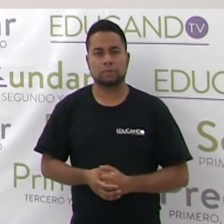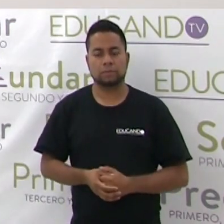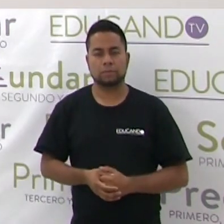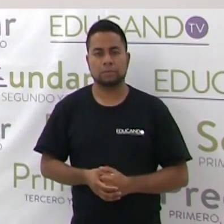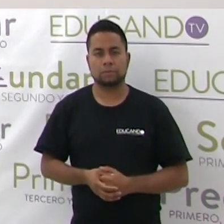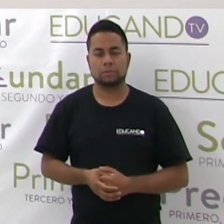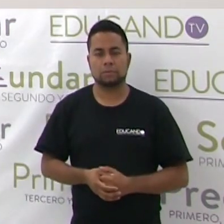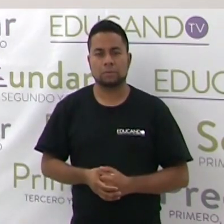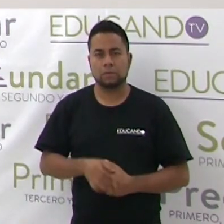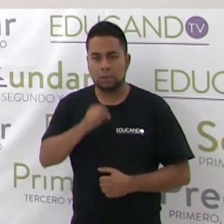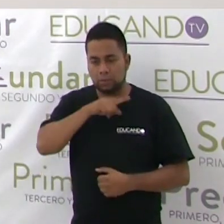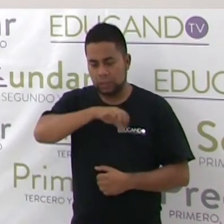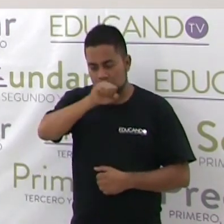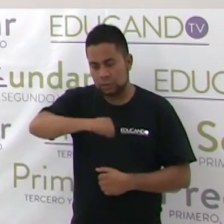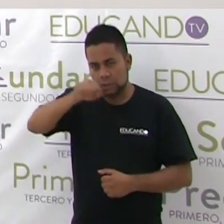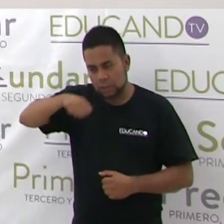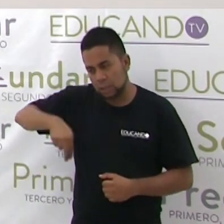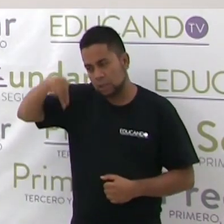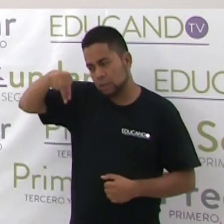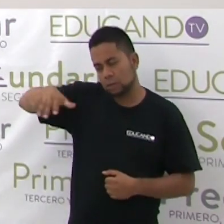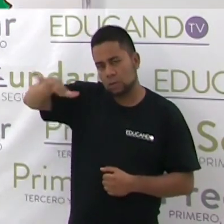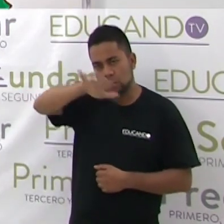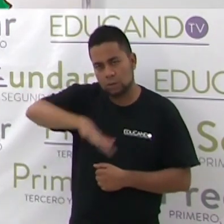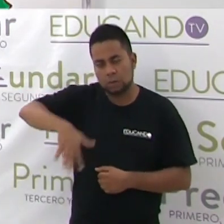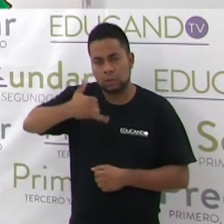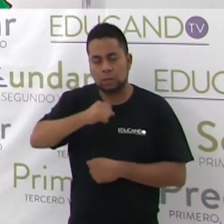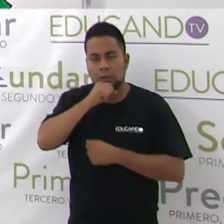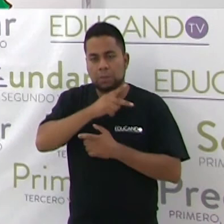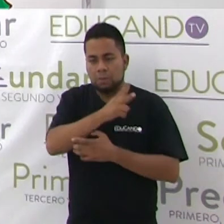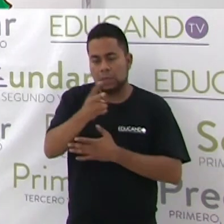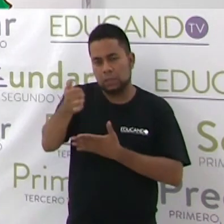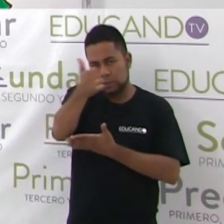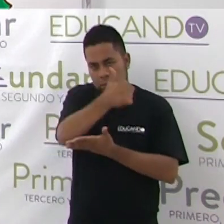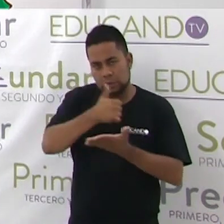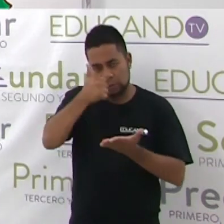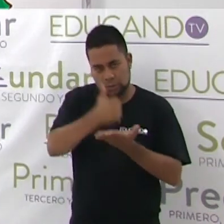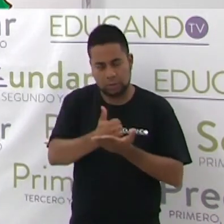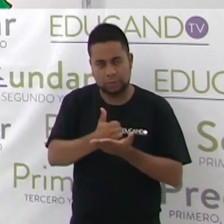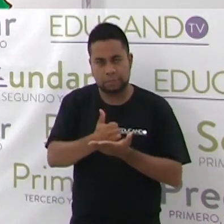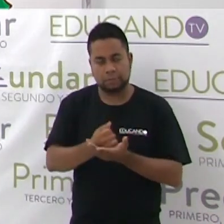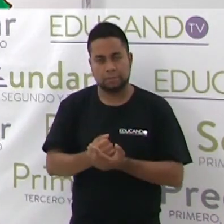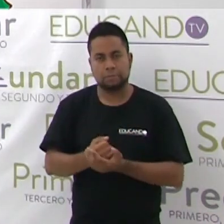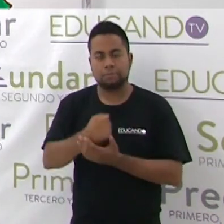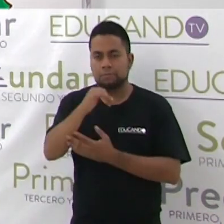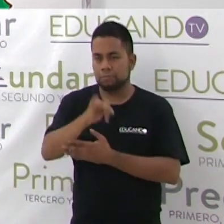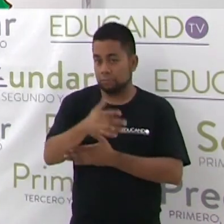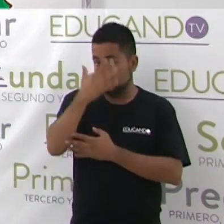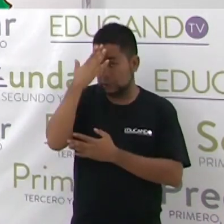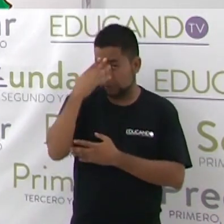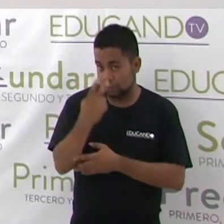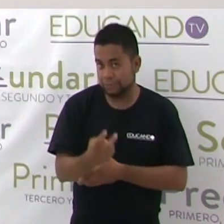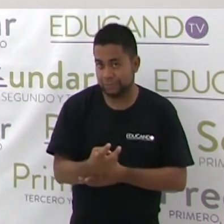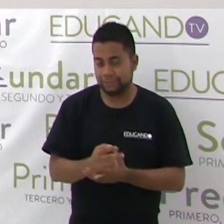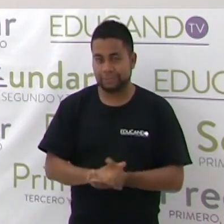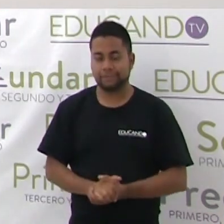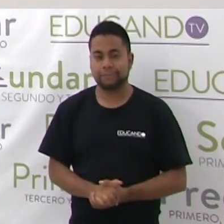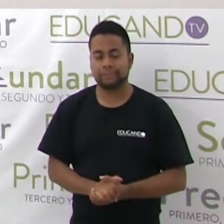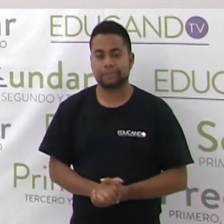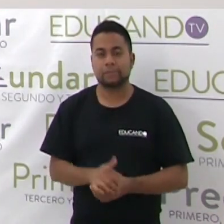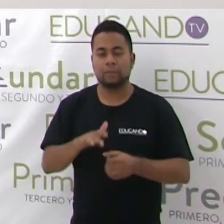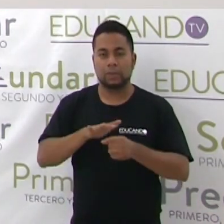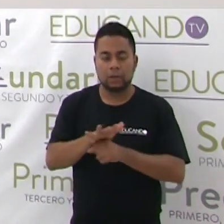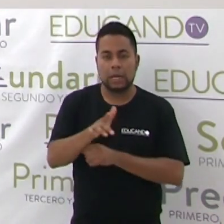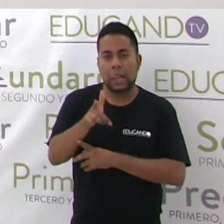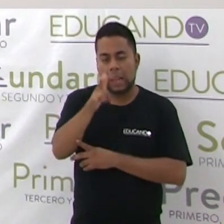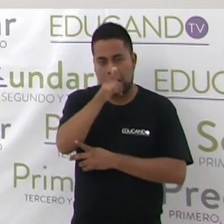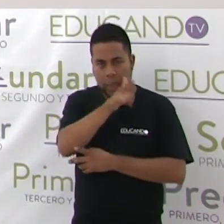a la Sierra Norte y a los valles centrales. ¿Sí? ¿Sabías esto? Es una de